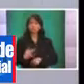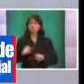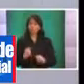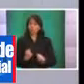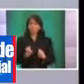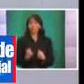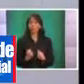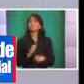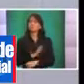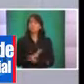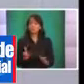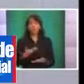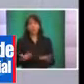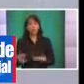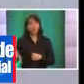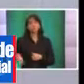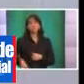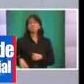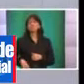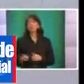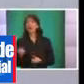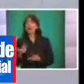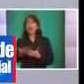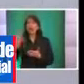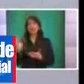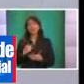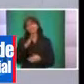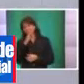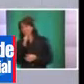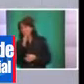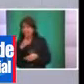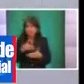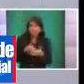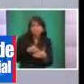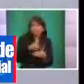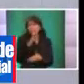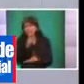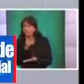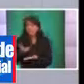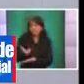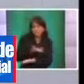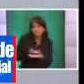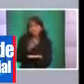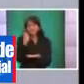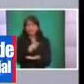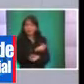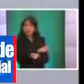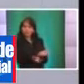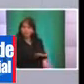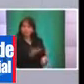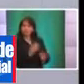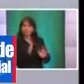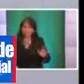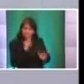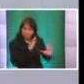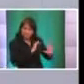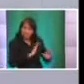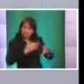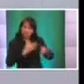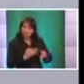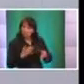está superando los obstáculos y bloqueos que impedían brindar una educación de calidad en